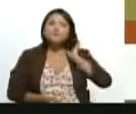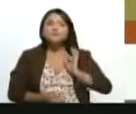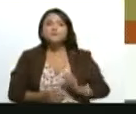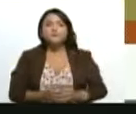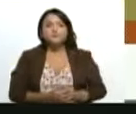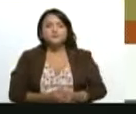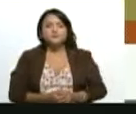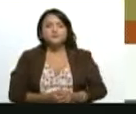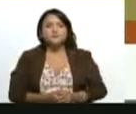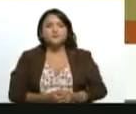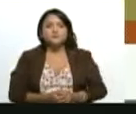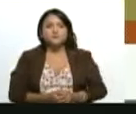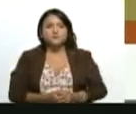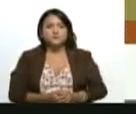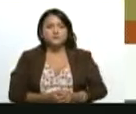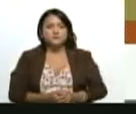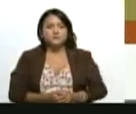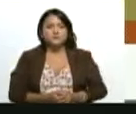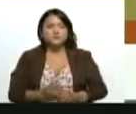26 mil, algo así.